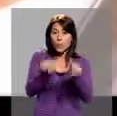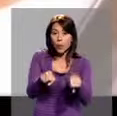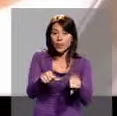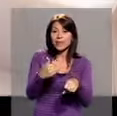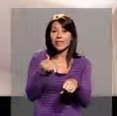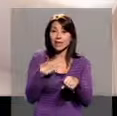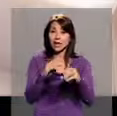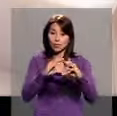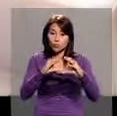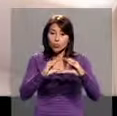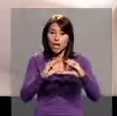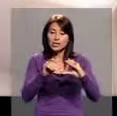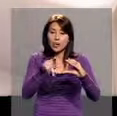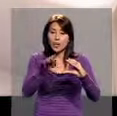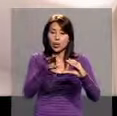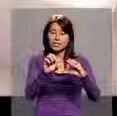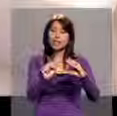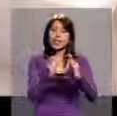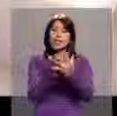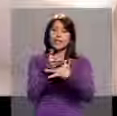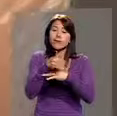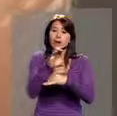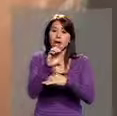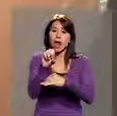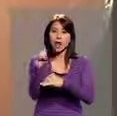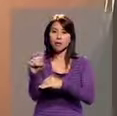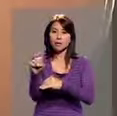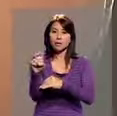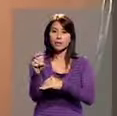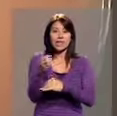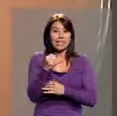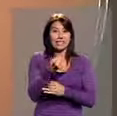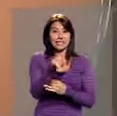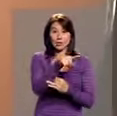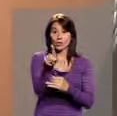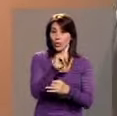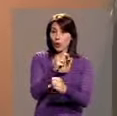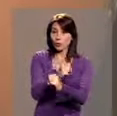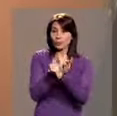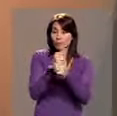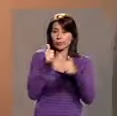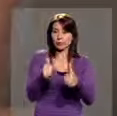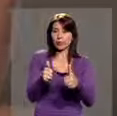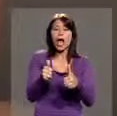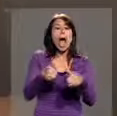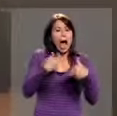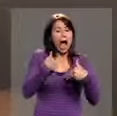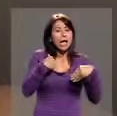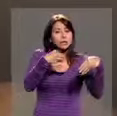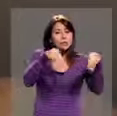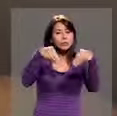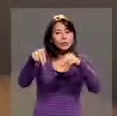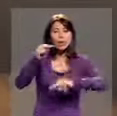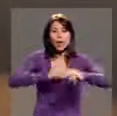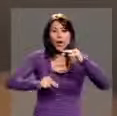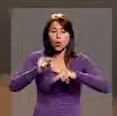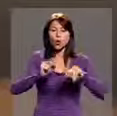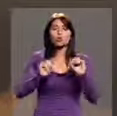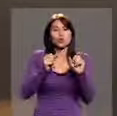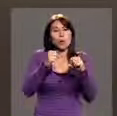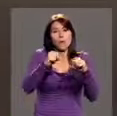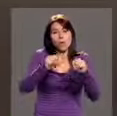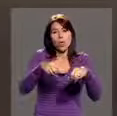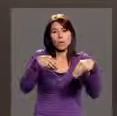esas prótesis a través de la Caja Costarricense del Seguro Social. En caso de no ser asegurada, existen distribuidores que ofrecen este